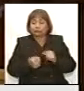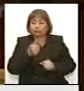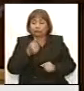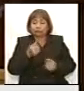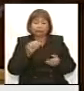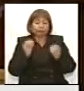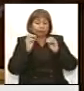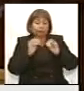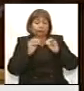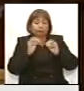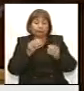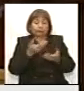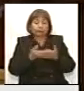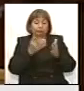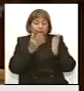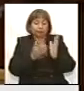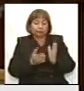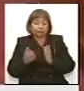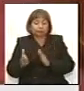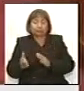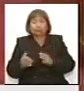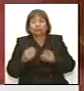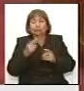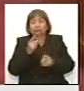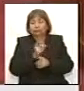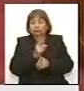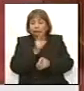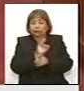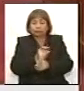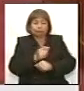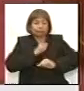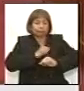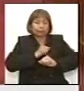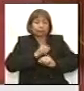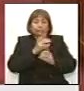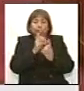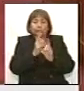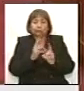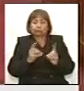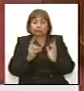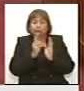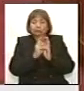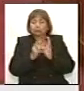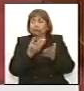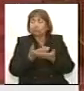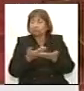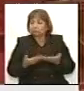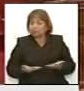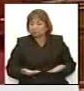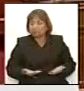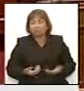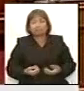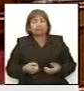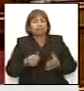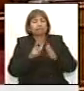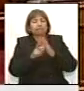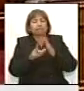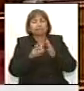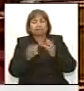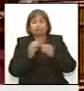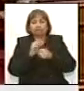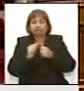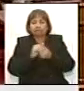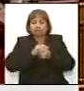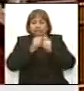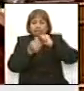que contribuye al proceso permanente de defensa de la democracia. La redacción legislativa implica